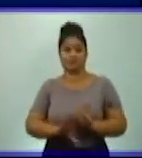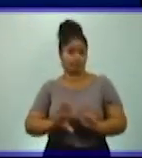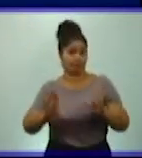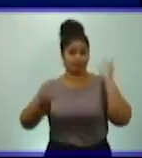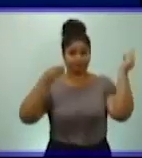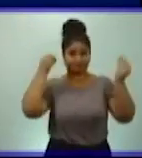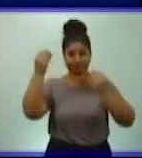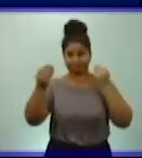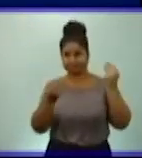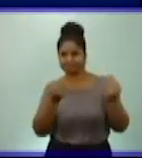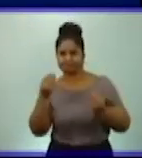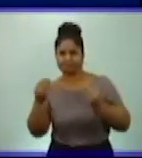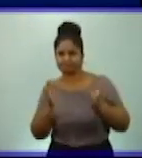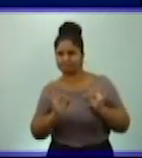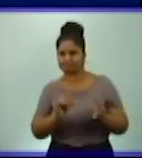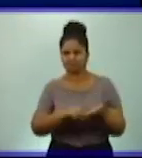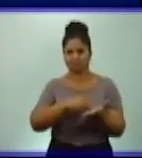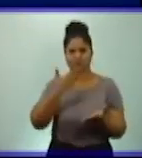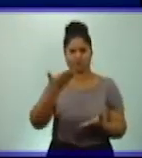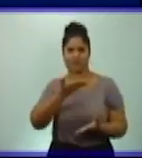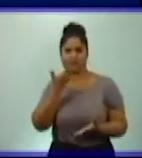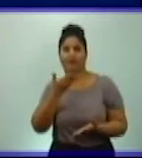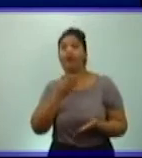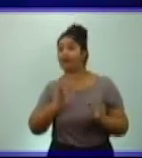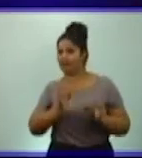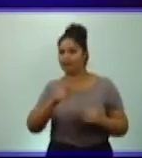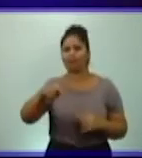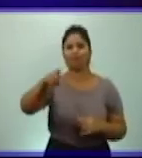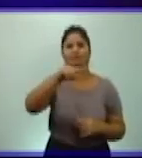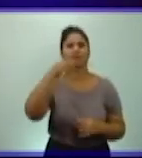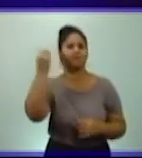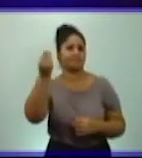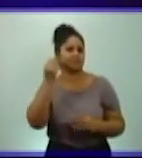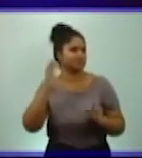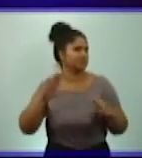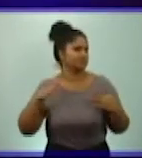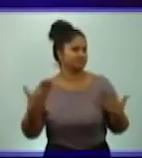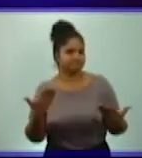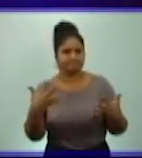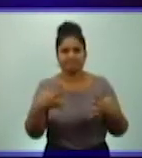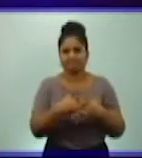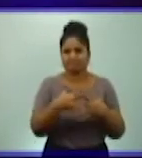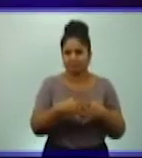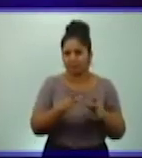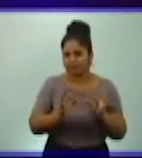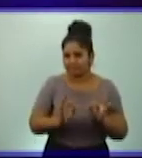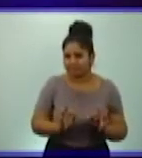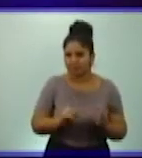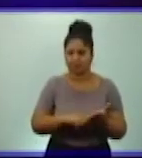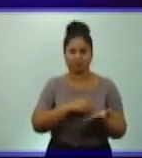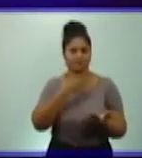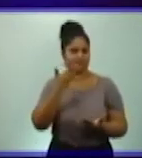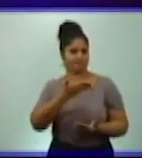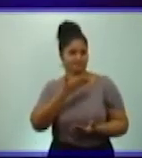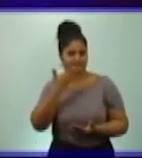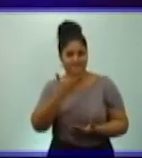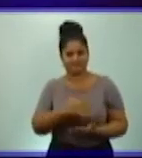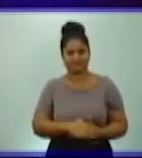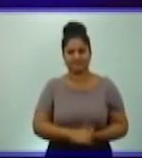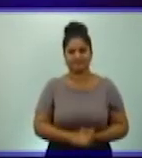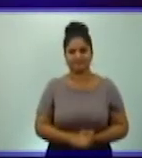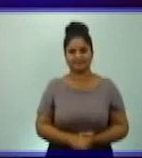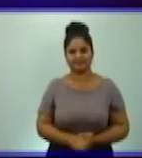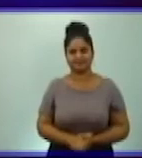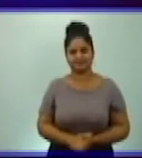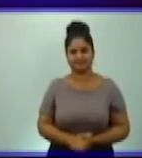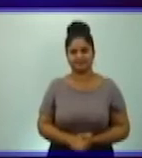qué conclusión han arribado acerca de todo este análisis? Después de todo el análisis que hemos